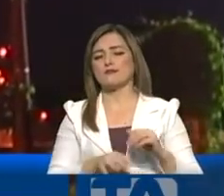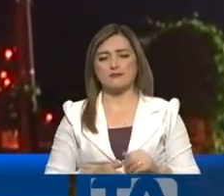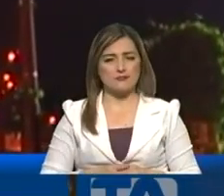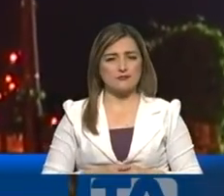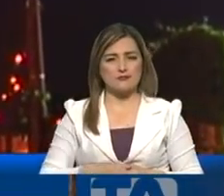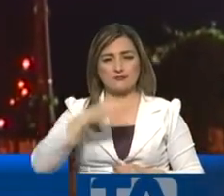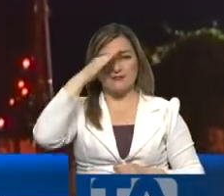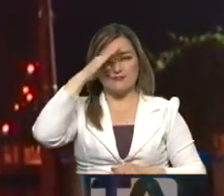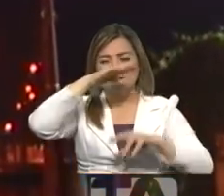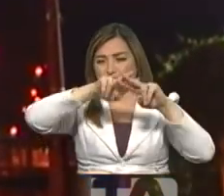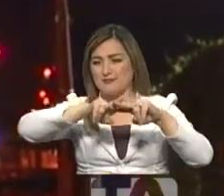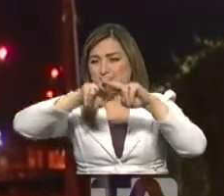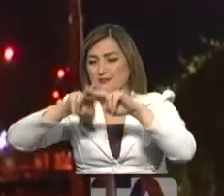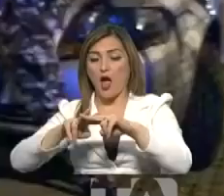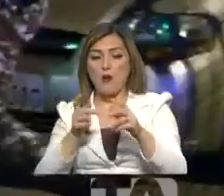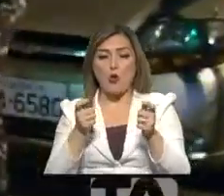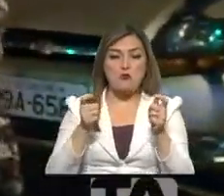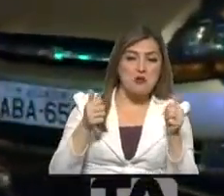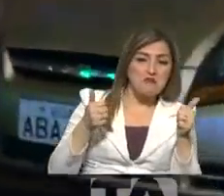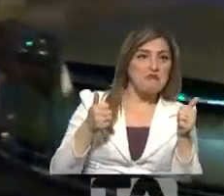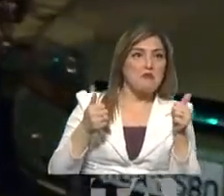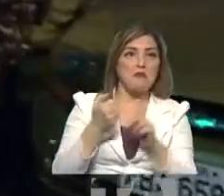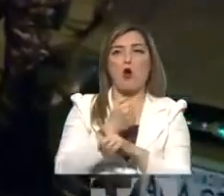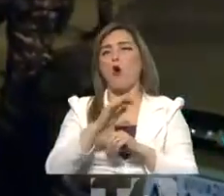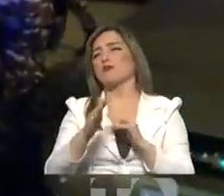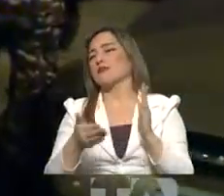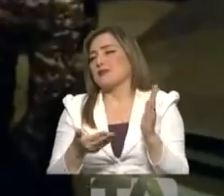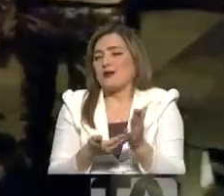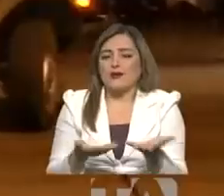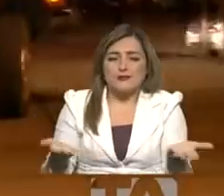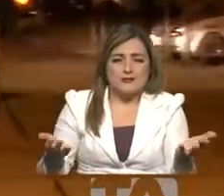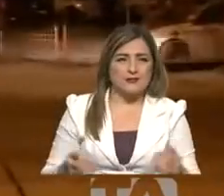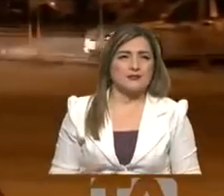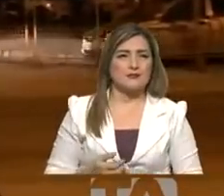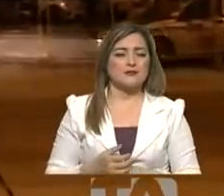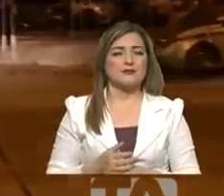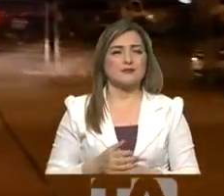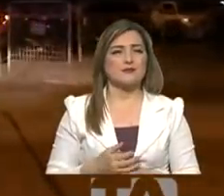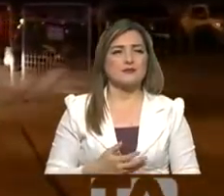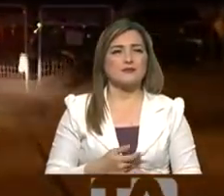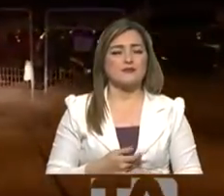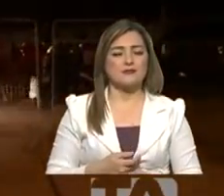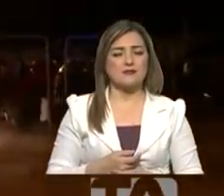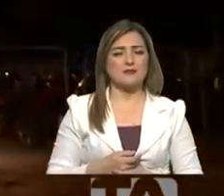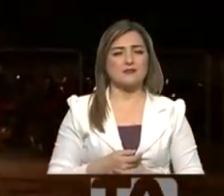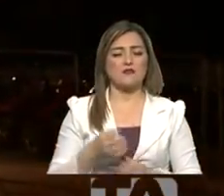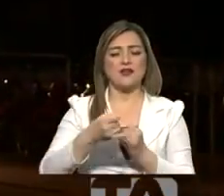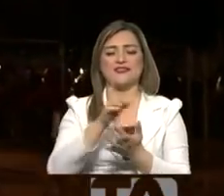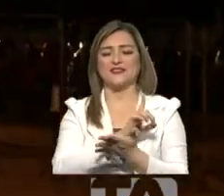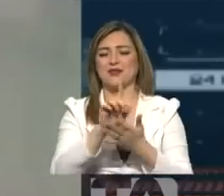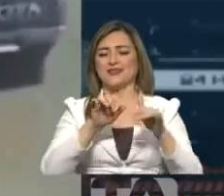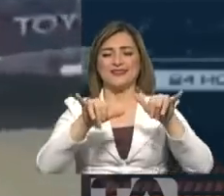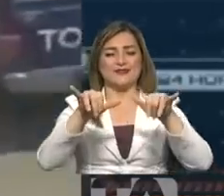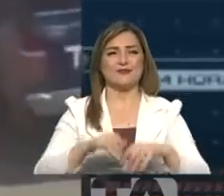requisa termina y parece que todo está controlado, la violencia se vuelve a tomar la prisión. Esa ha sido la dinámica durante este fin de